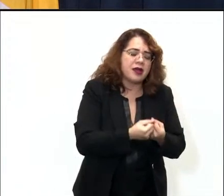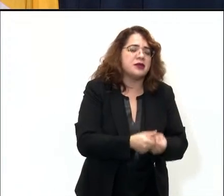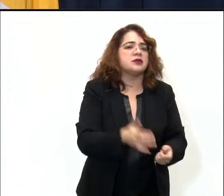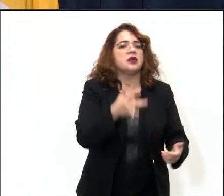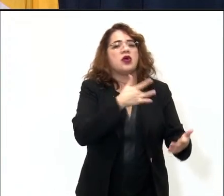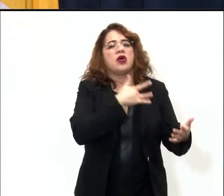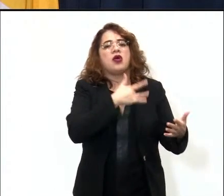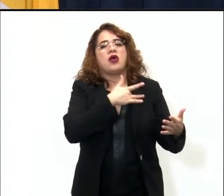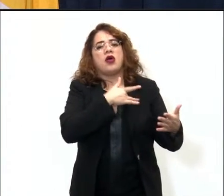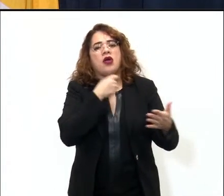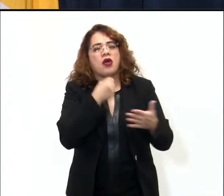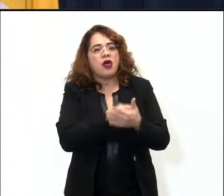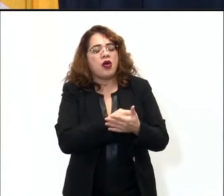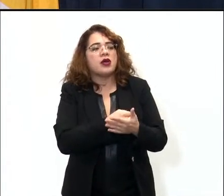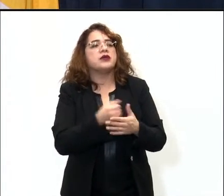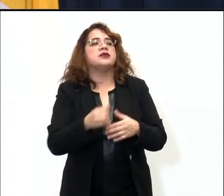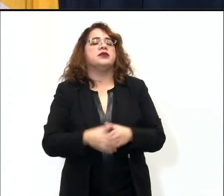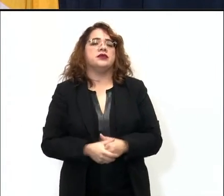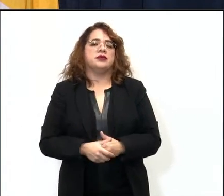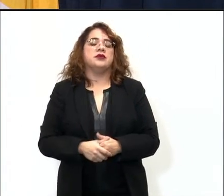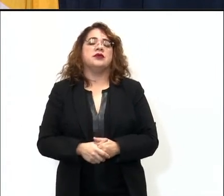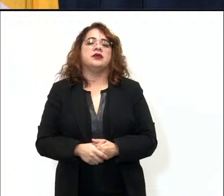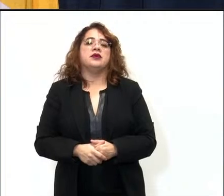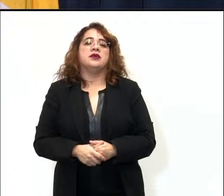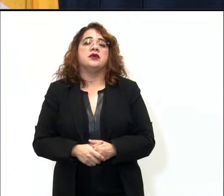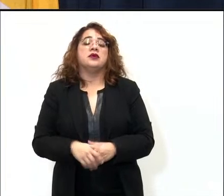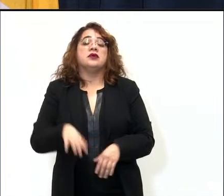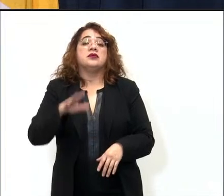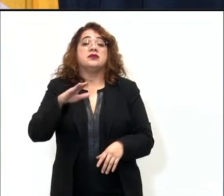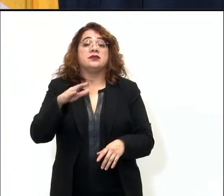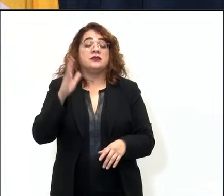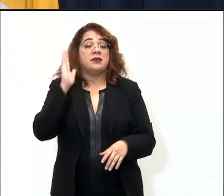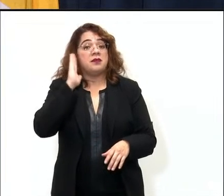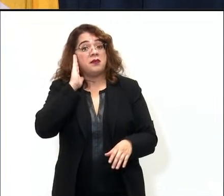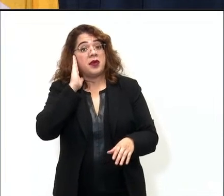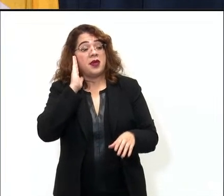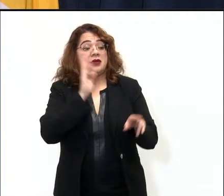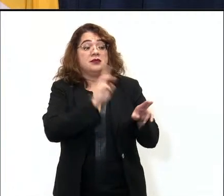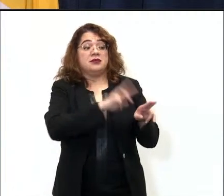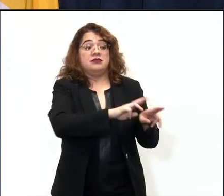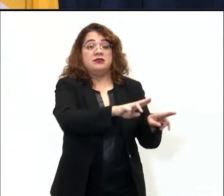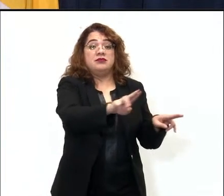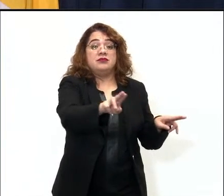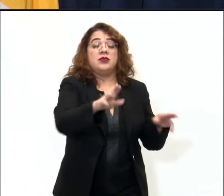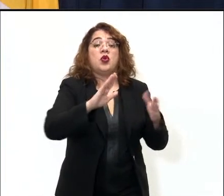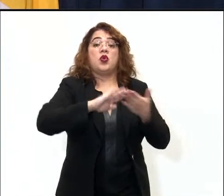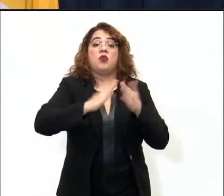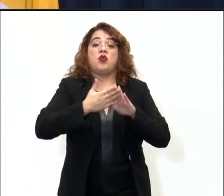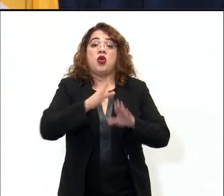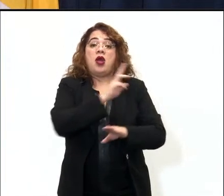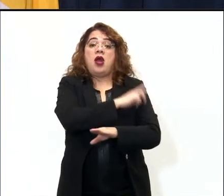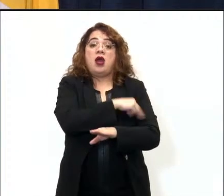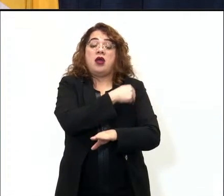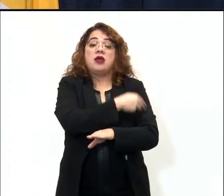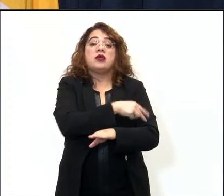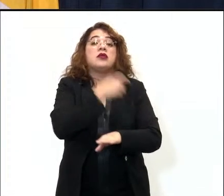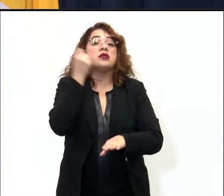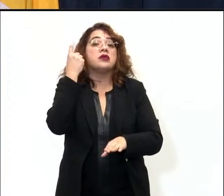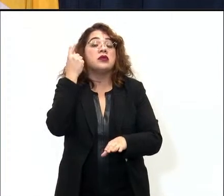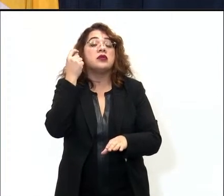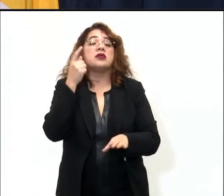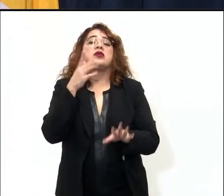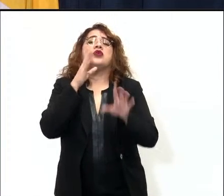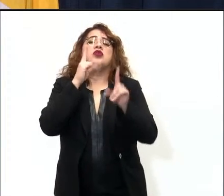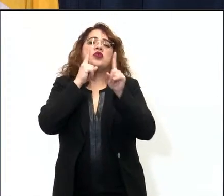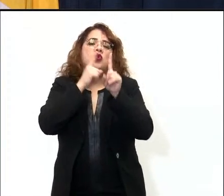un infarto también. Las camas en Community Hospital están destinadas a librar camas en